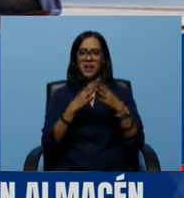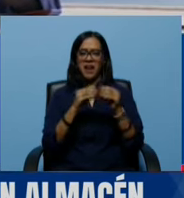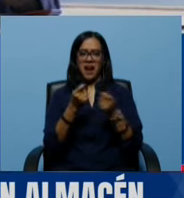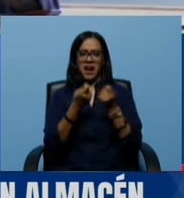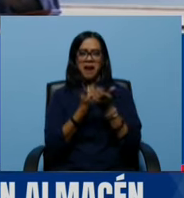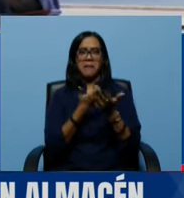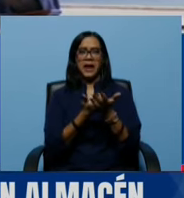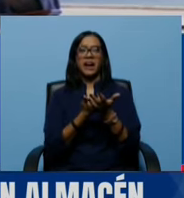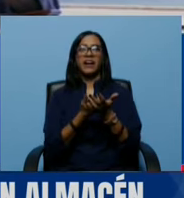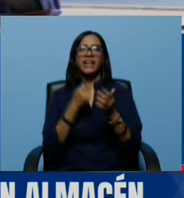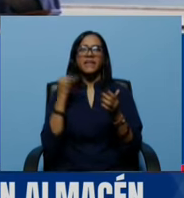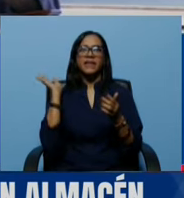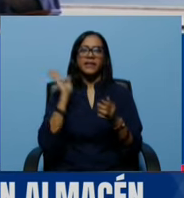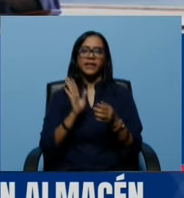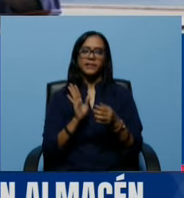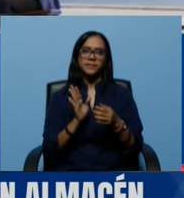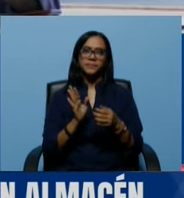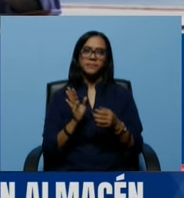y había llegado